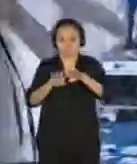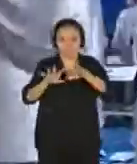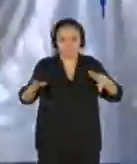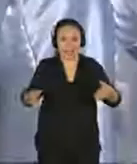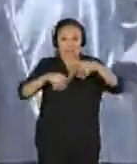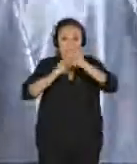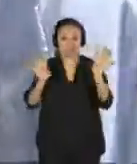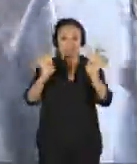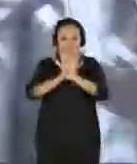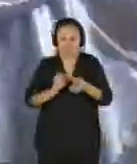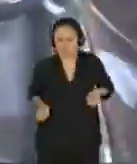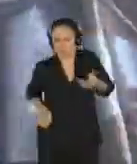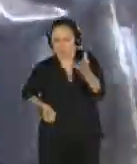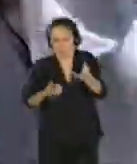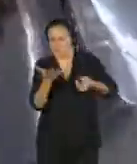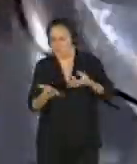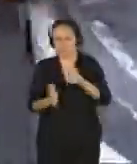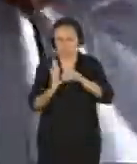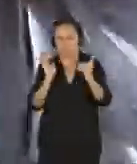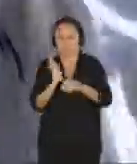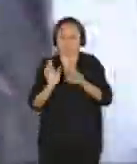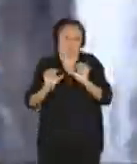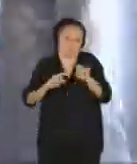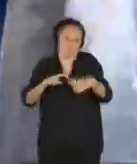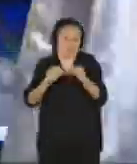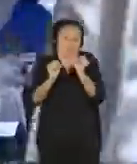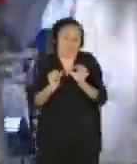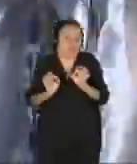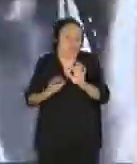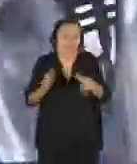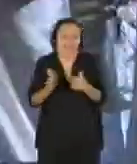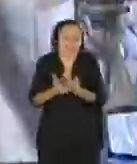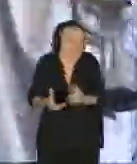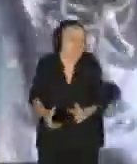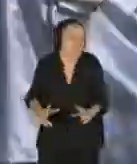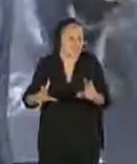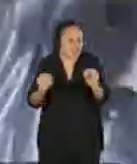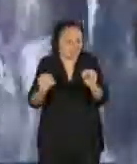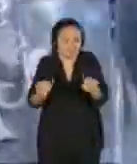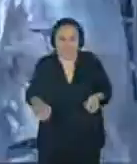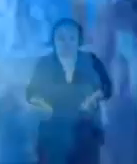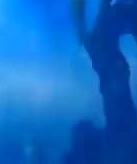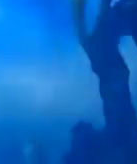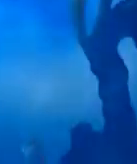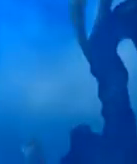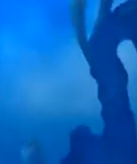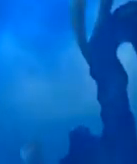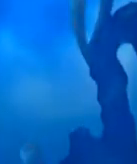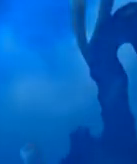entregándolo todo y con, o no puede ser otra manera, hasta el último aliento. Hacemos un pequeño alto en el camino, señores.